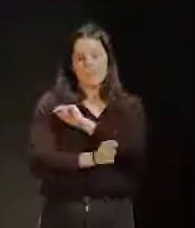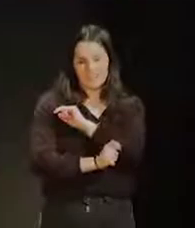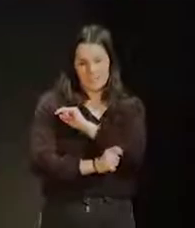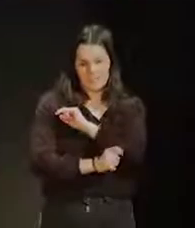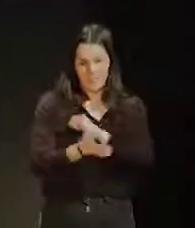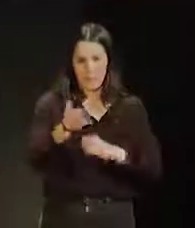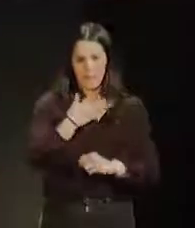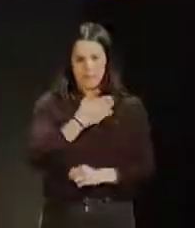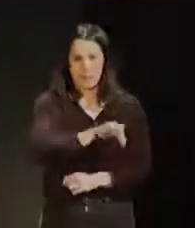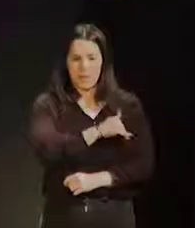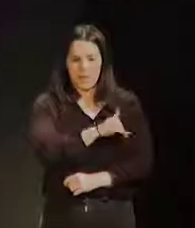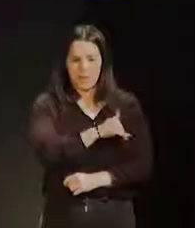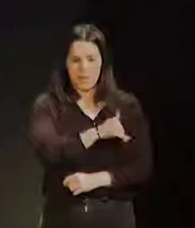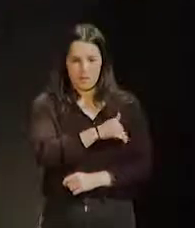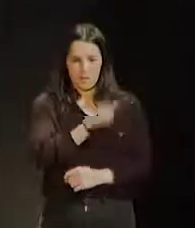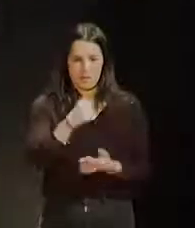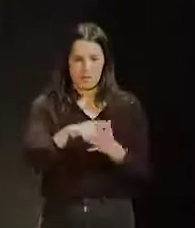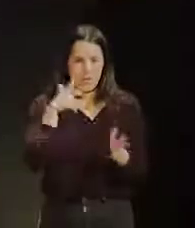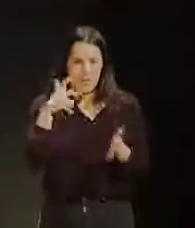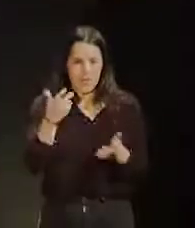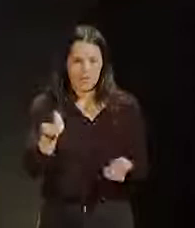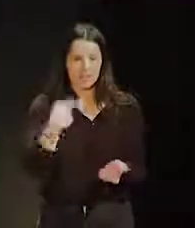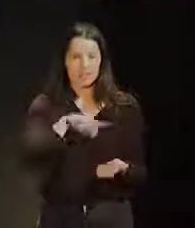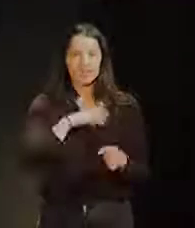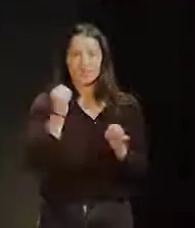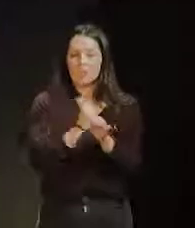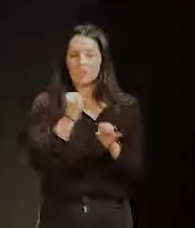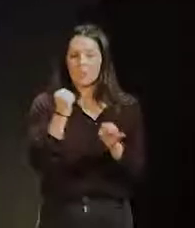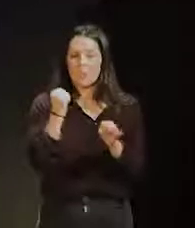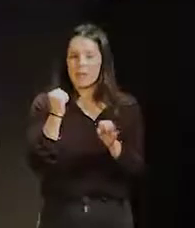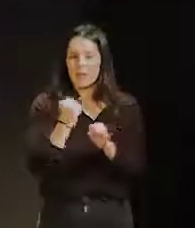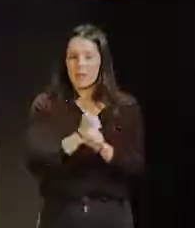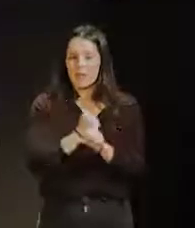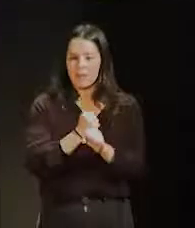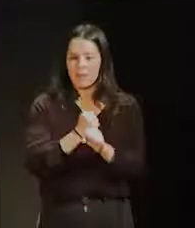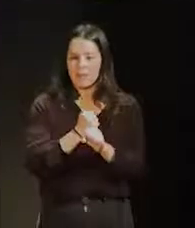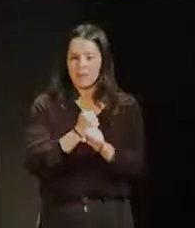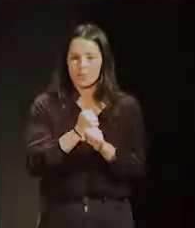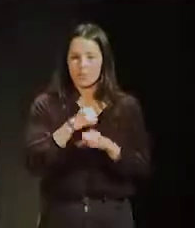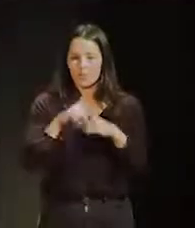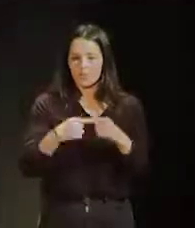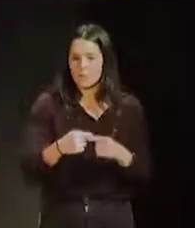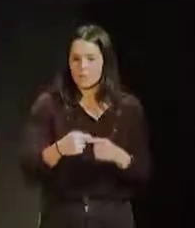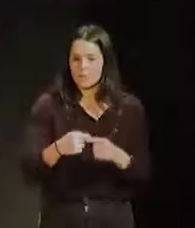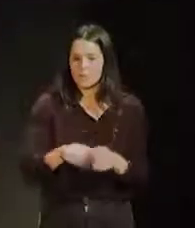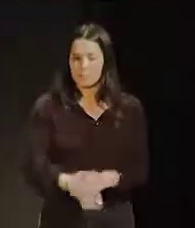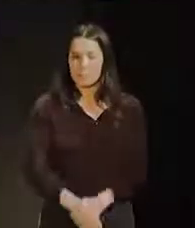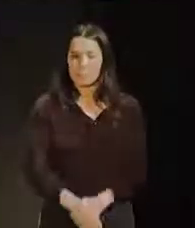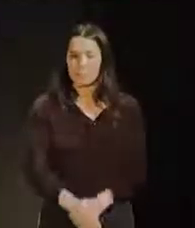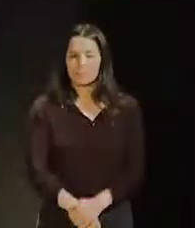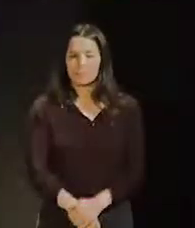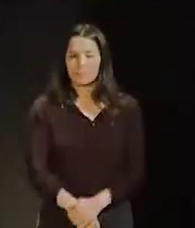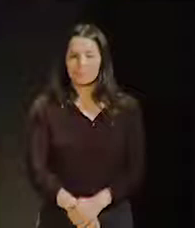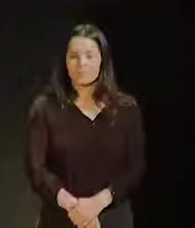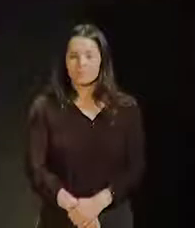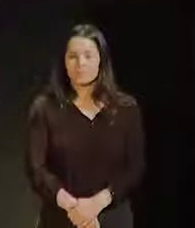En la escuela, en la Universidad de las Artes, aprendimos algo de gestor, producción, algo mínimo. Es socialista, no es lo mismo